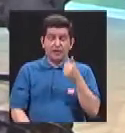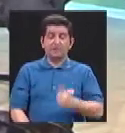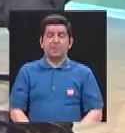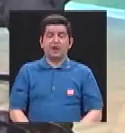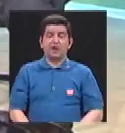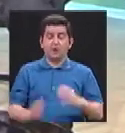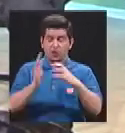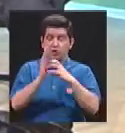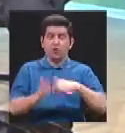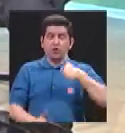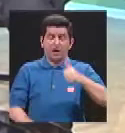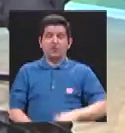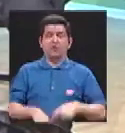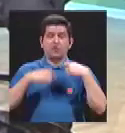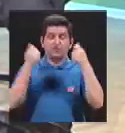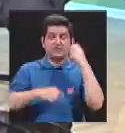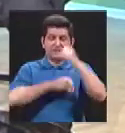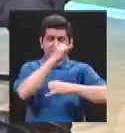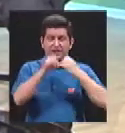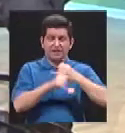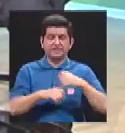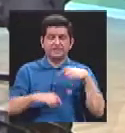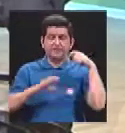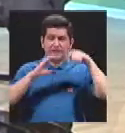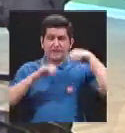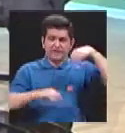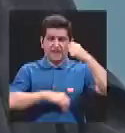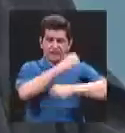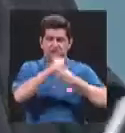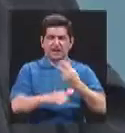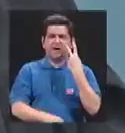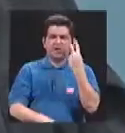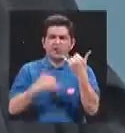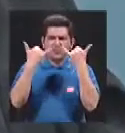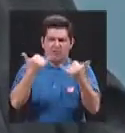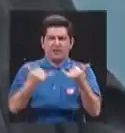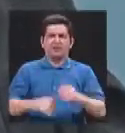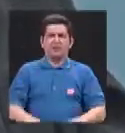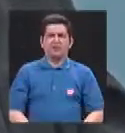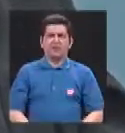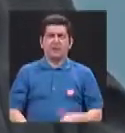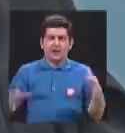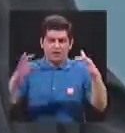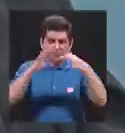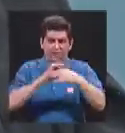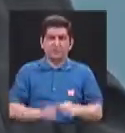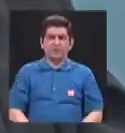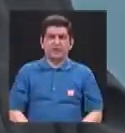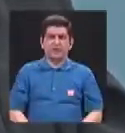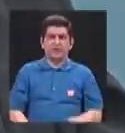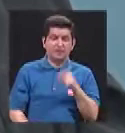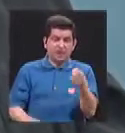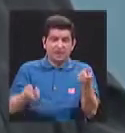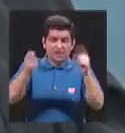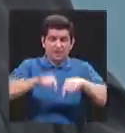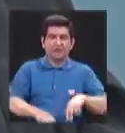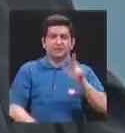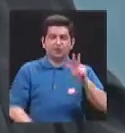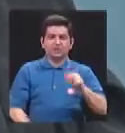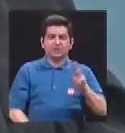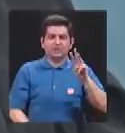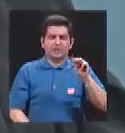mejor guión en el Festival Internacional de Cine de este año. Así es. Bien, veamos entonces imágenes relacionadas con el estreno